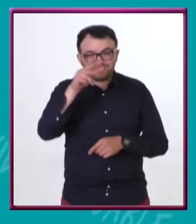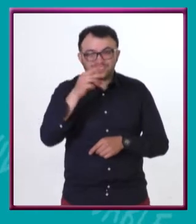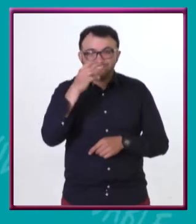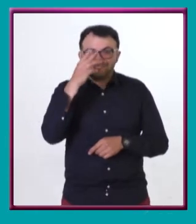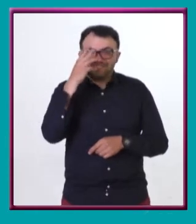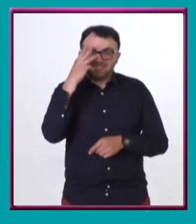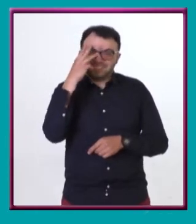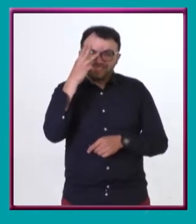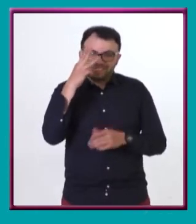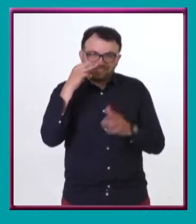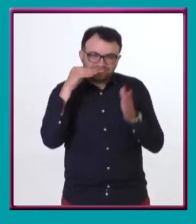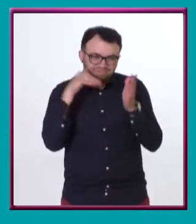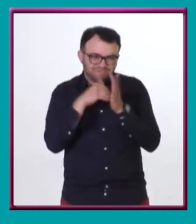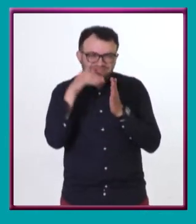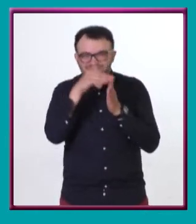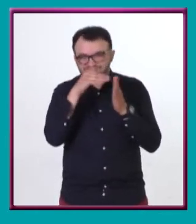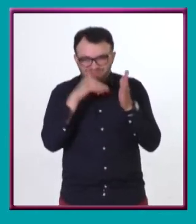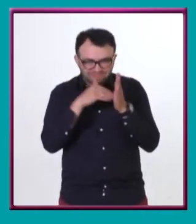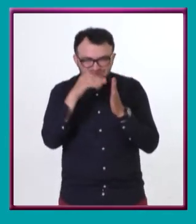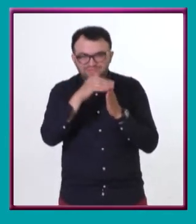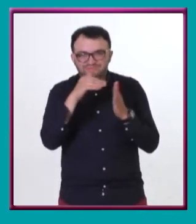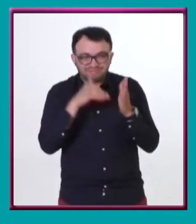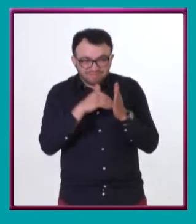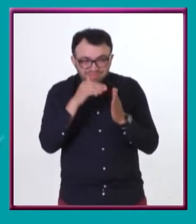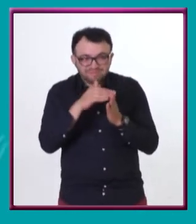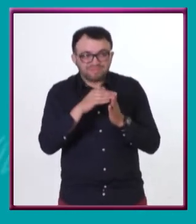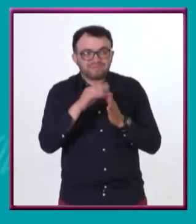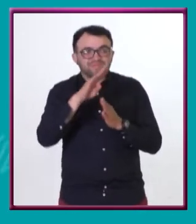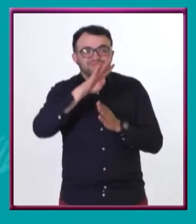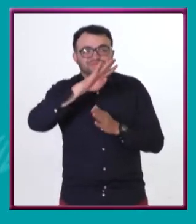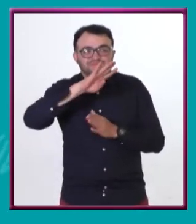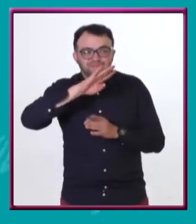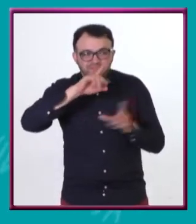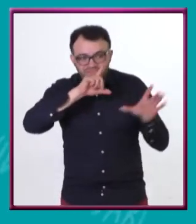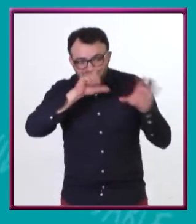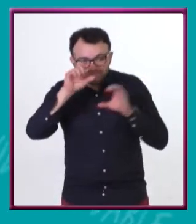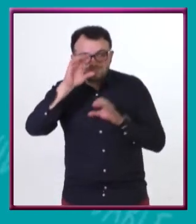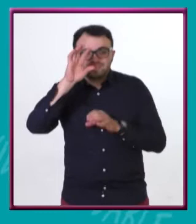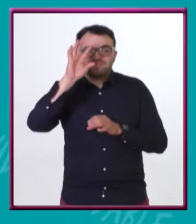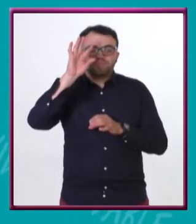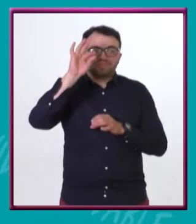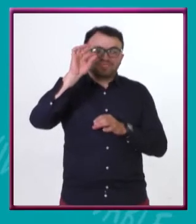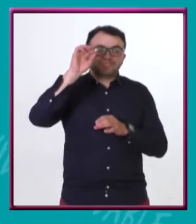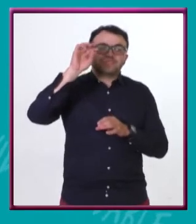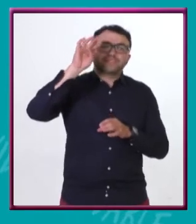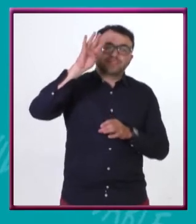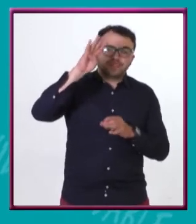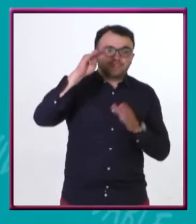18.446.744